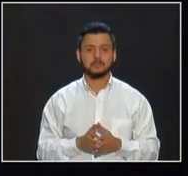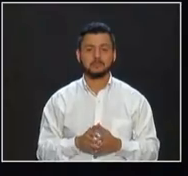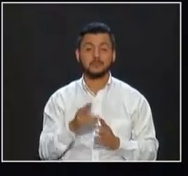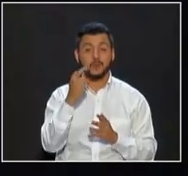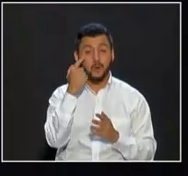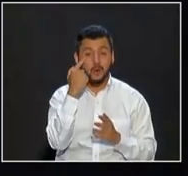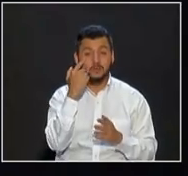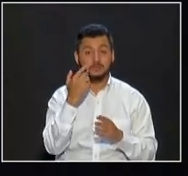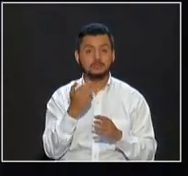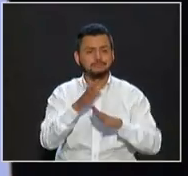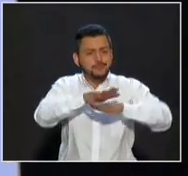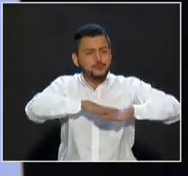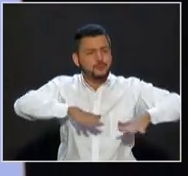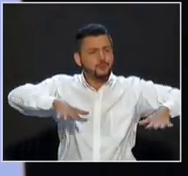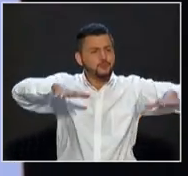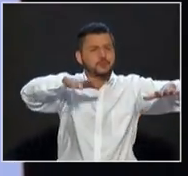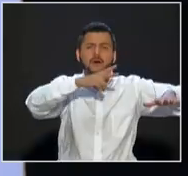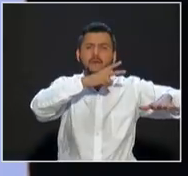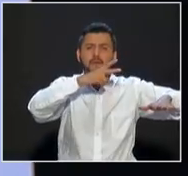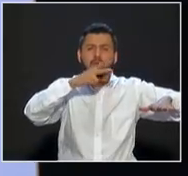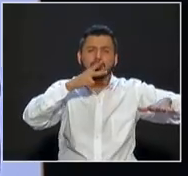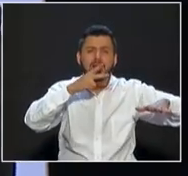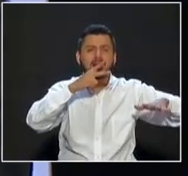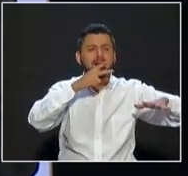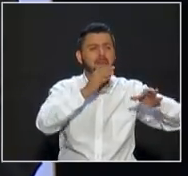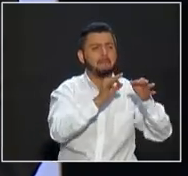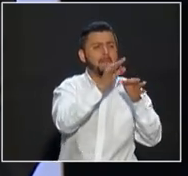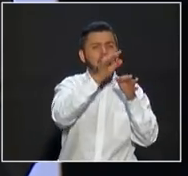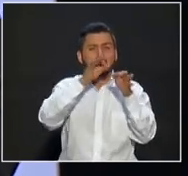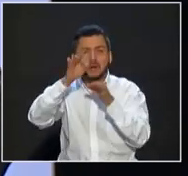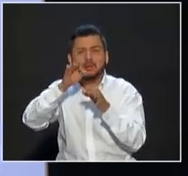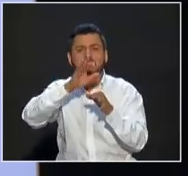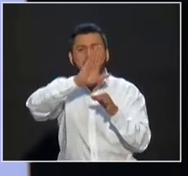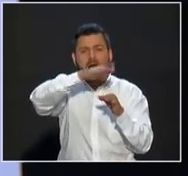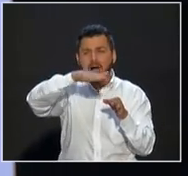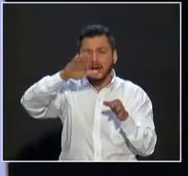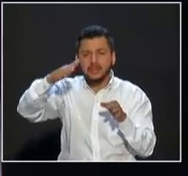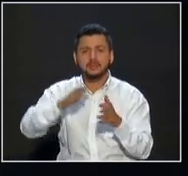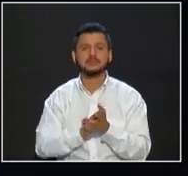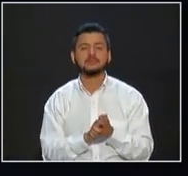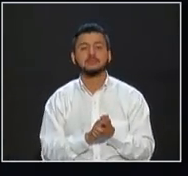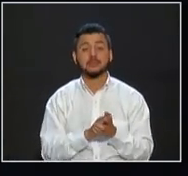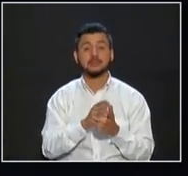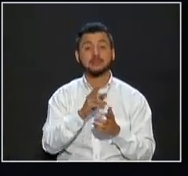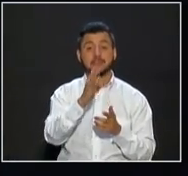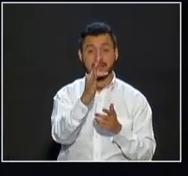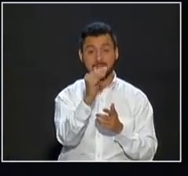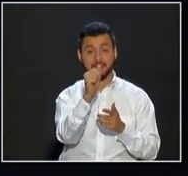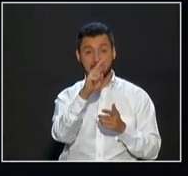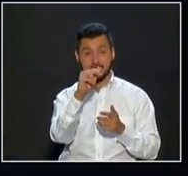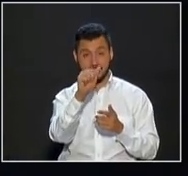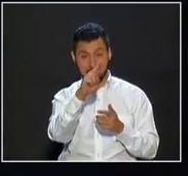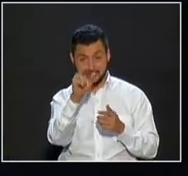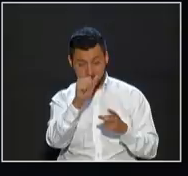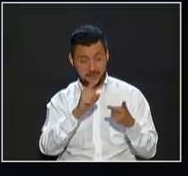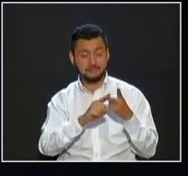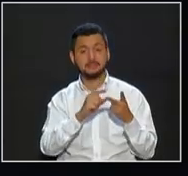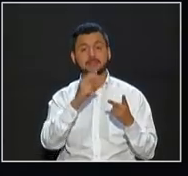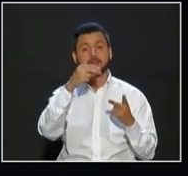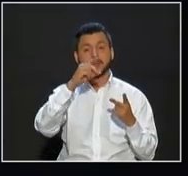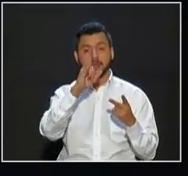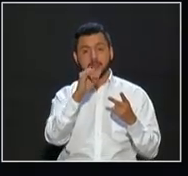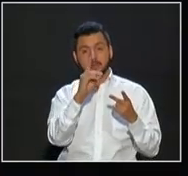conocer primero el territorio saber lo que estarás a lo que es la espalda de ituango lo que es camps a rusia y la llegada